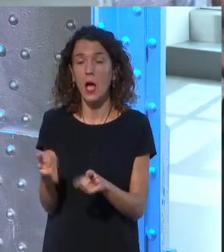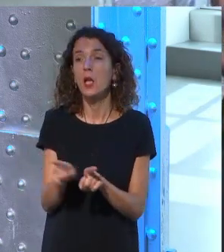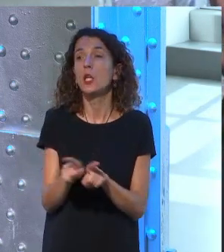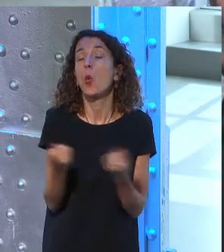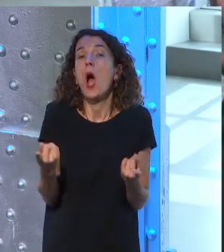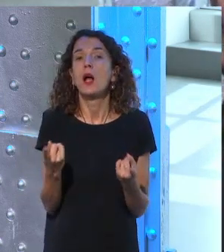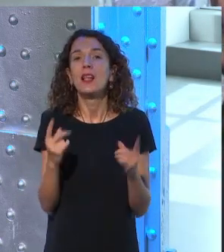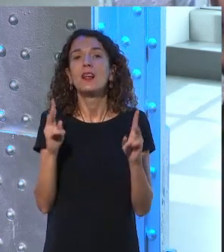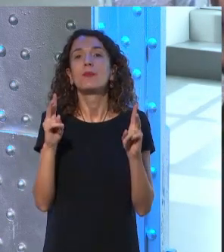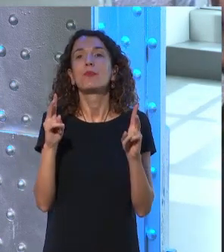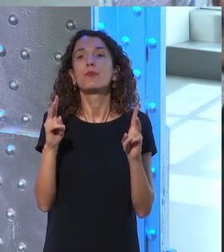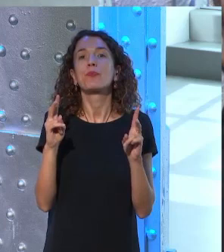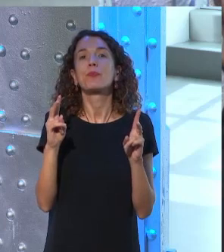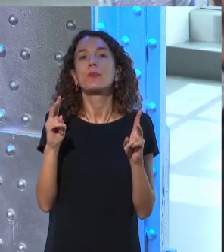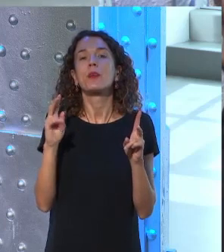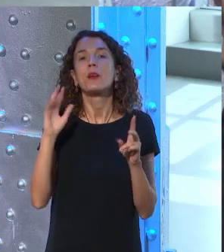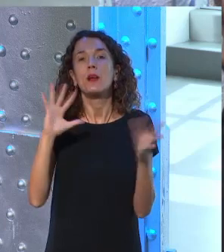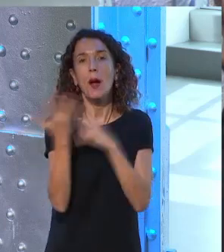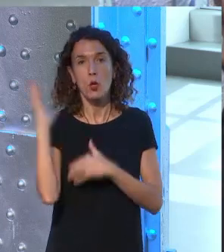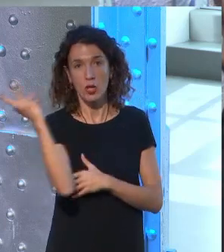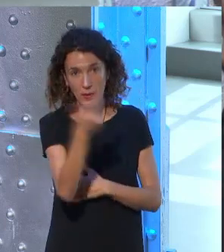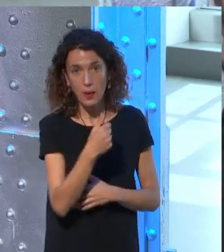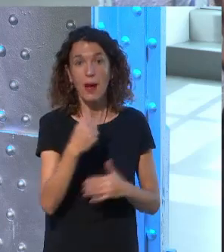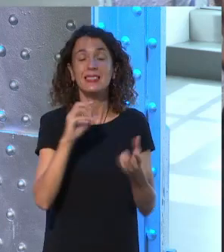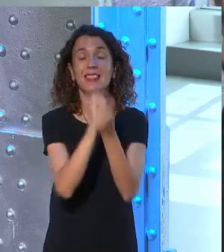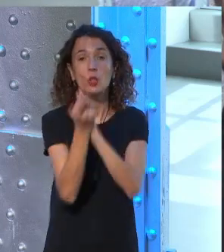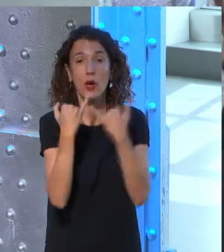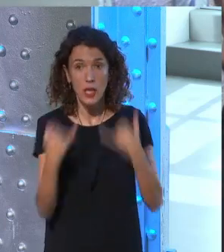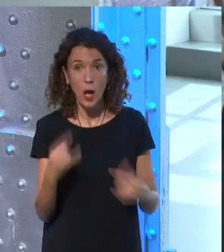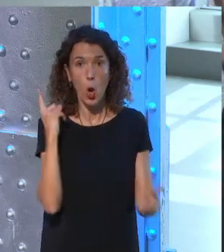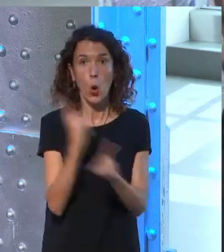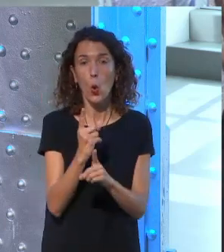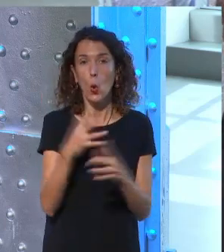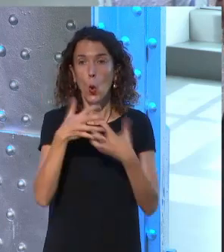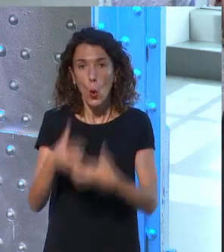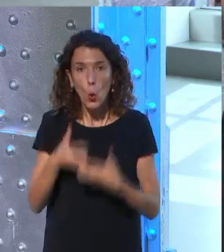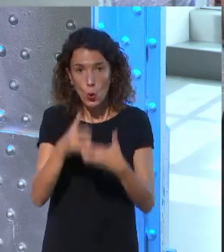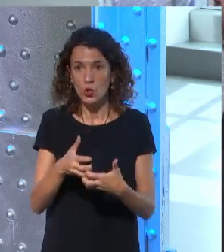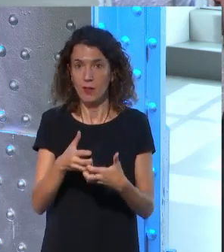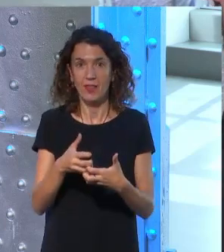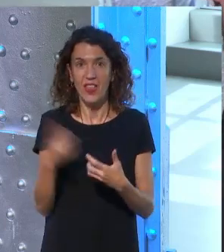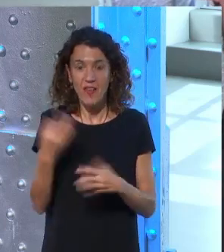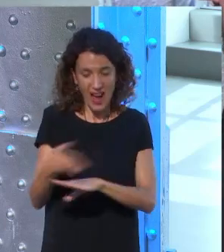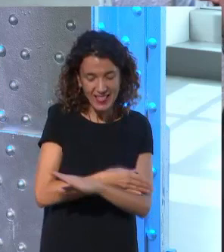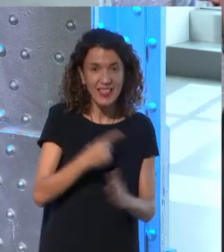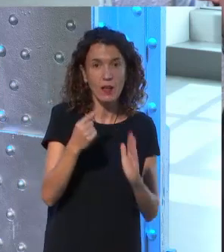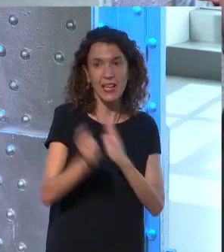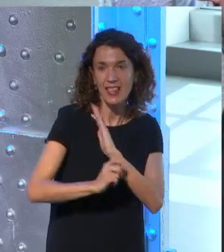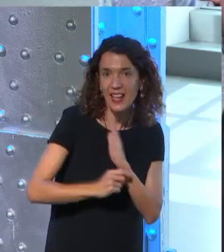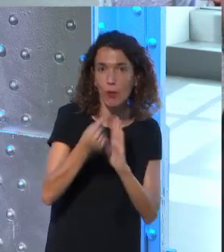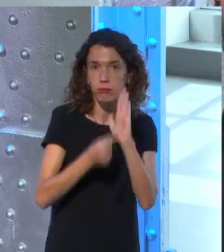puede abordar la lucha contra el cambio climático y la transición energética sin una estrategia. Reitero que